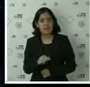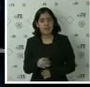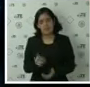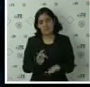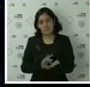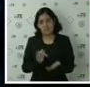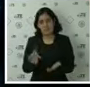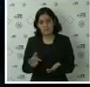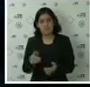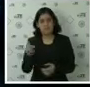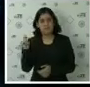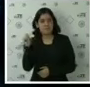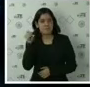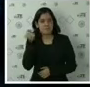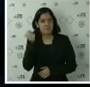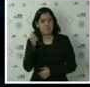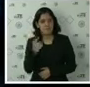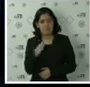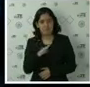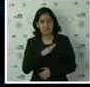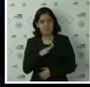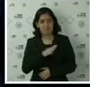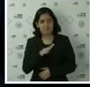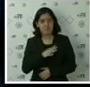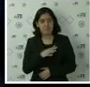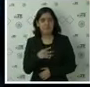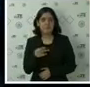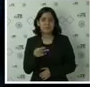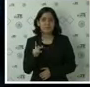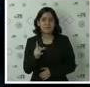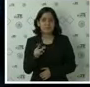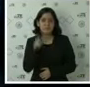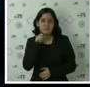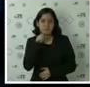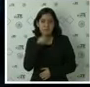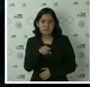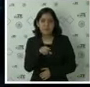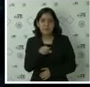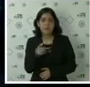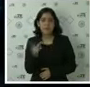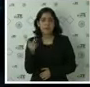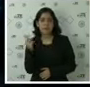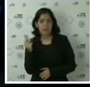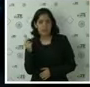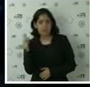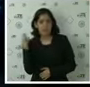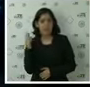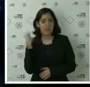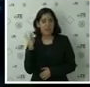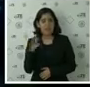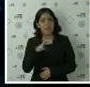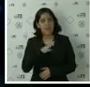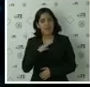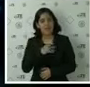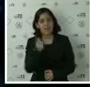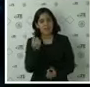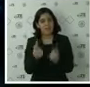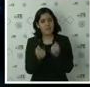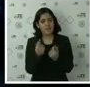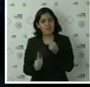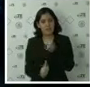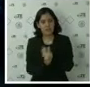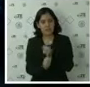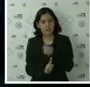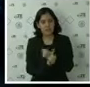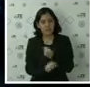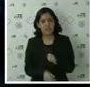que hoy en día algunos contamos. Pero al igual que con los medios de comunicación, sigue teniendo sus desventajas, como por ejemplo